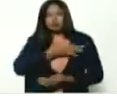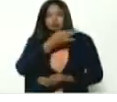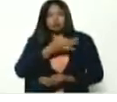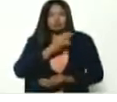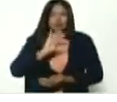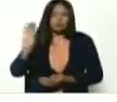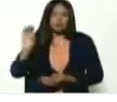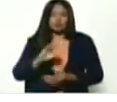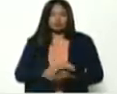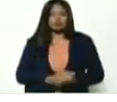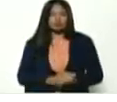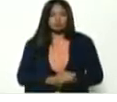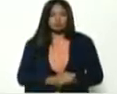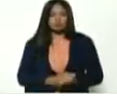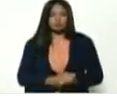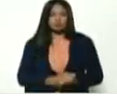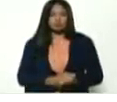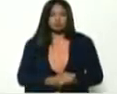país